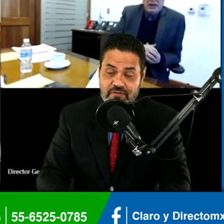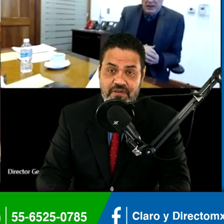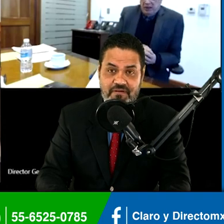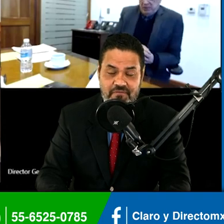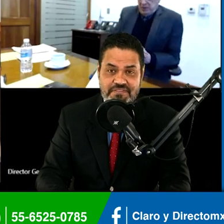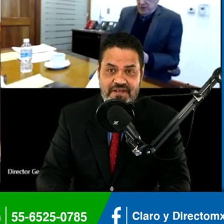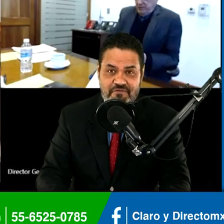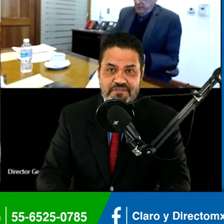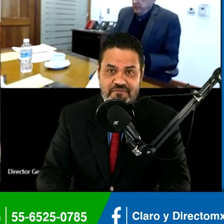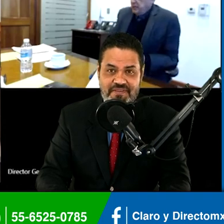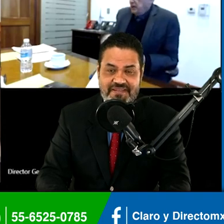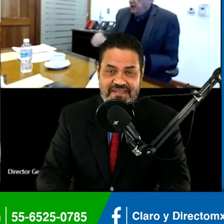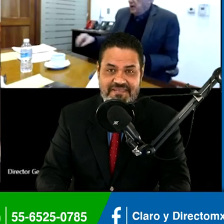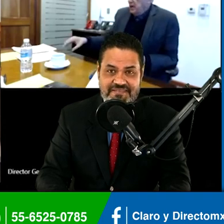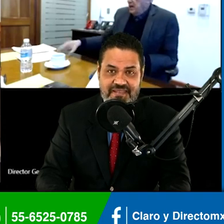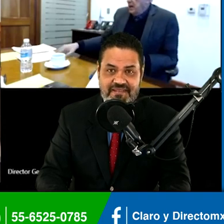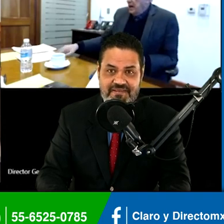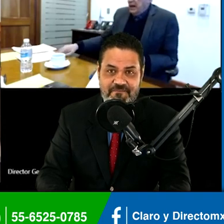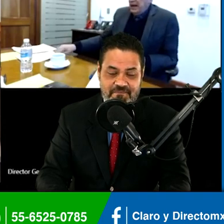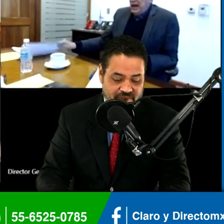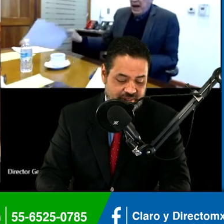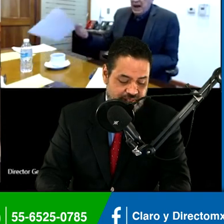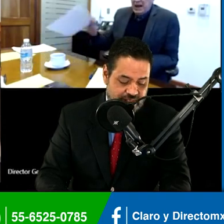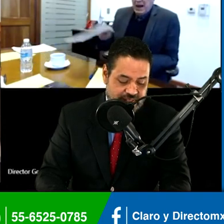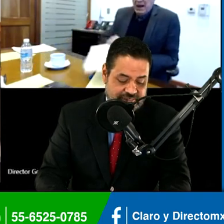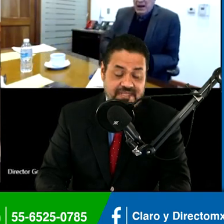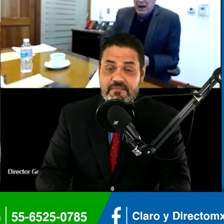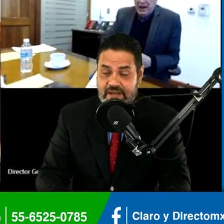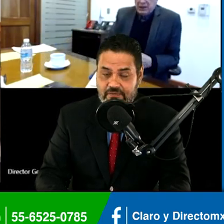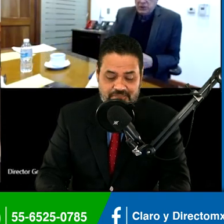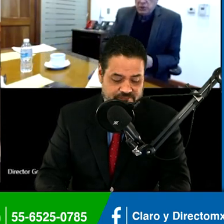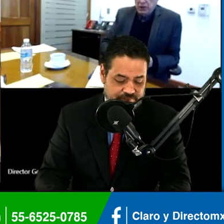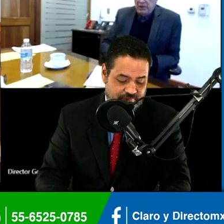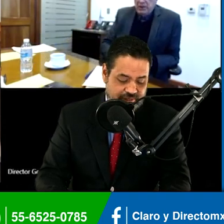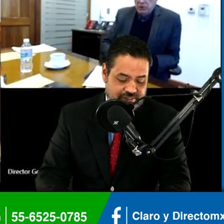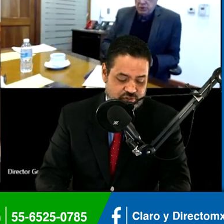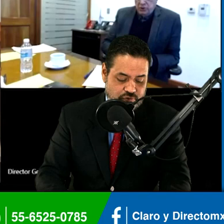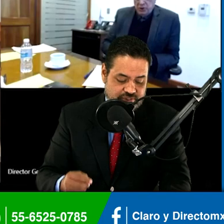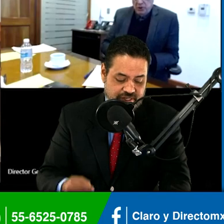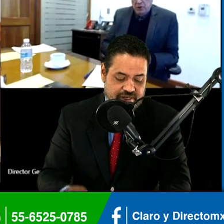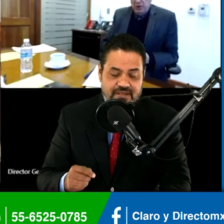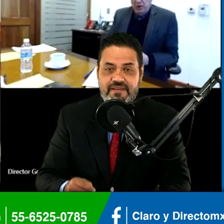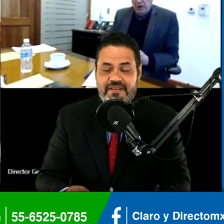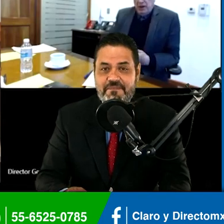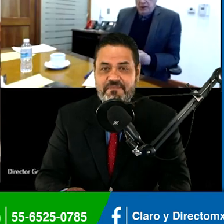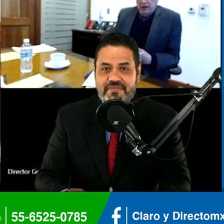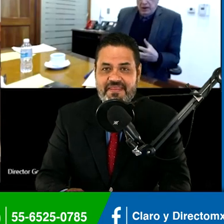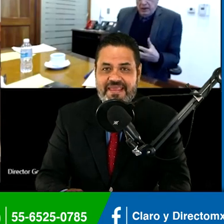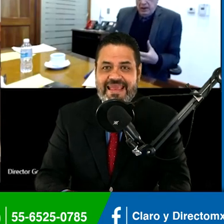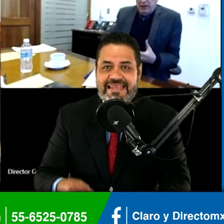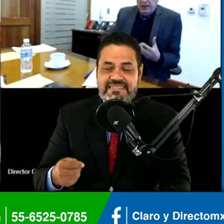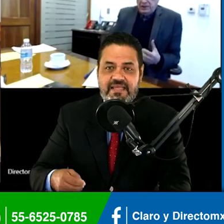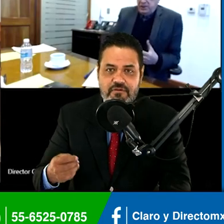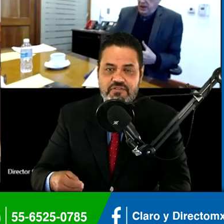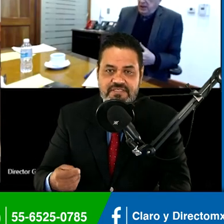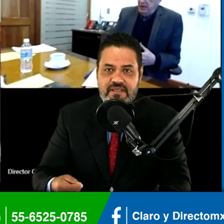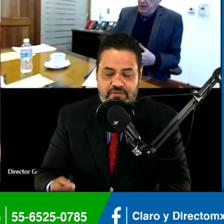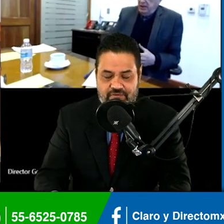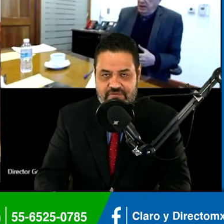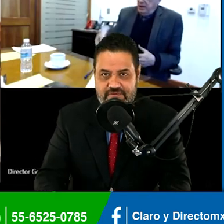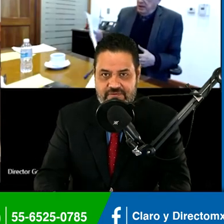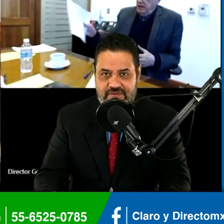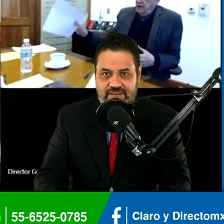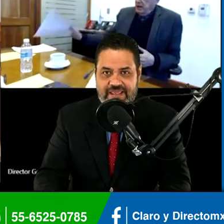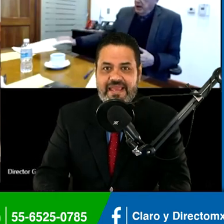lo ha tenido que reconocer la Comisión Federal de Electricidad. Sin embargo, sostienen que el incendio sí se